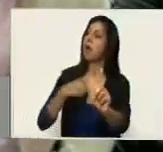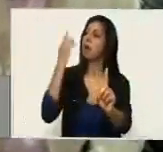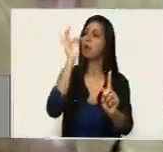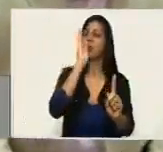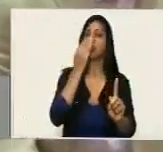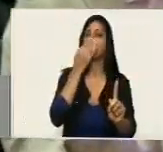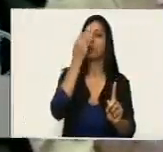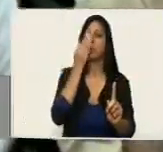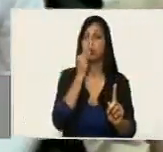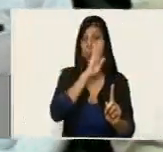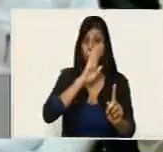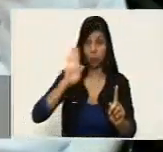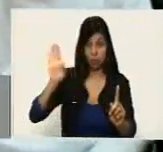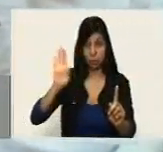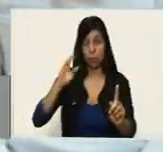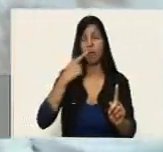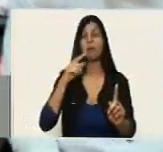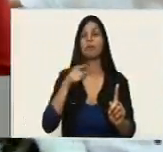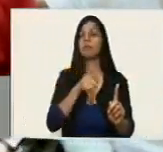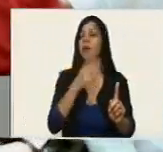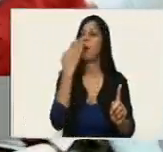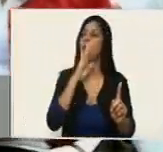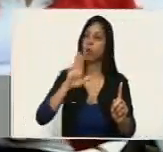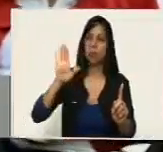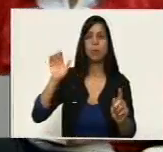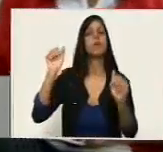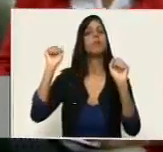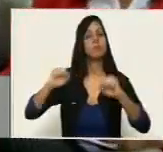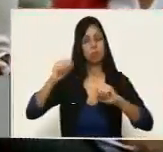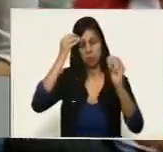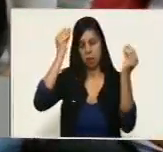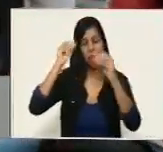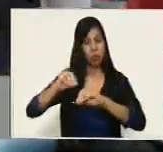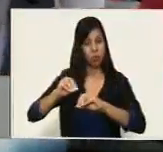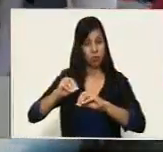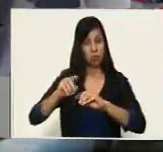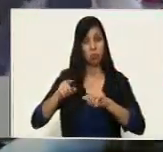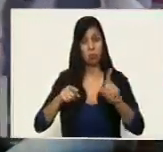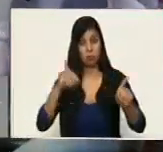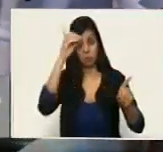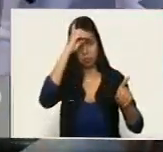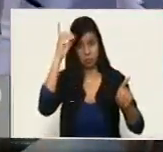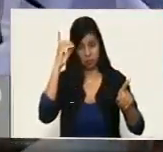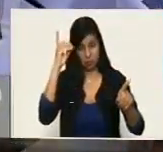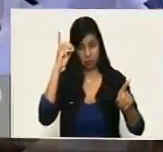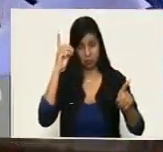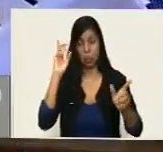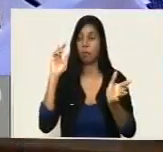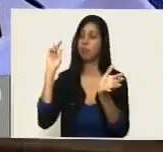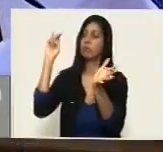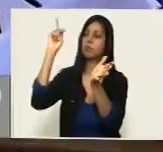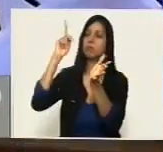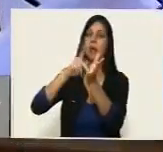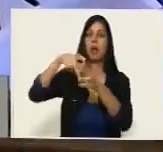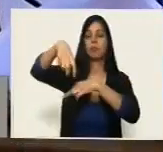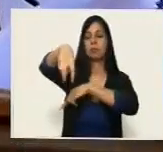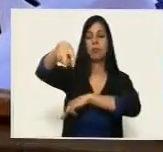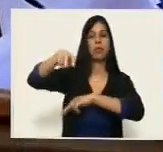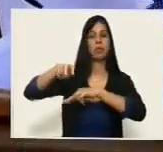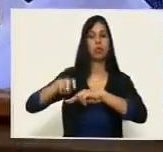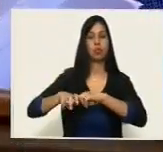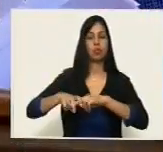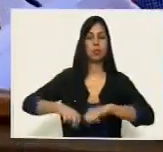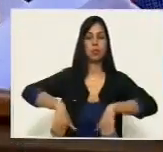Asamblea Nacional Constituyente Diosdado Cabello Rondón y tomó uso de su puesto